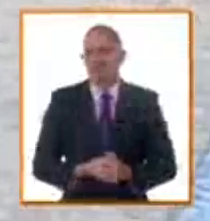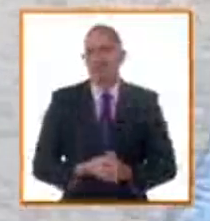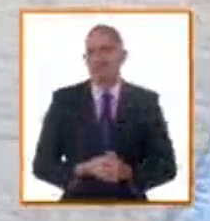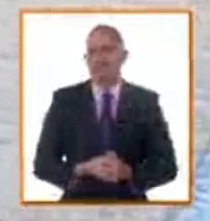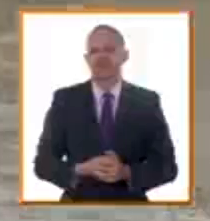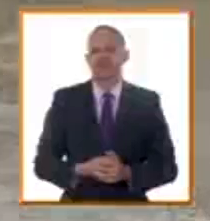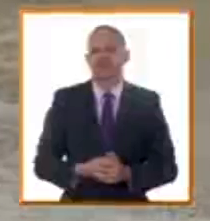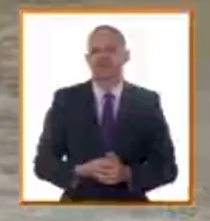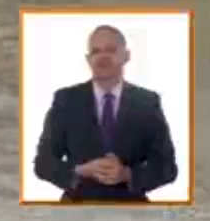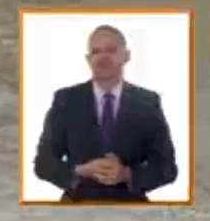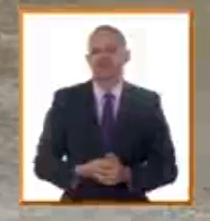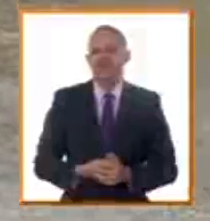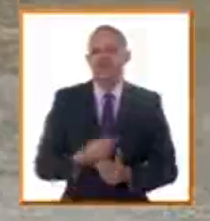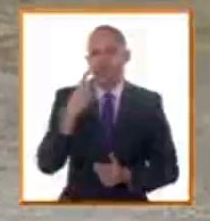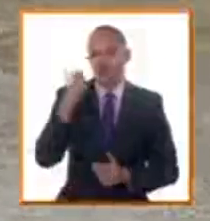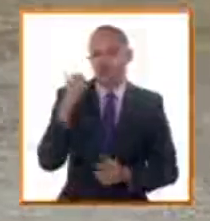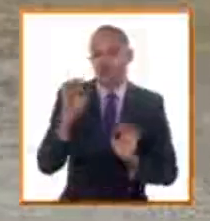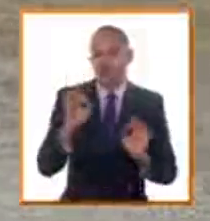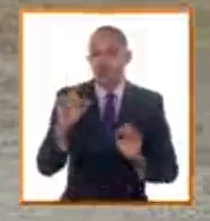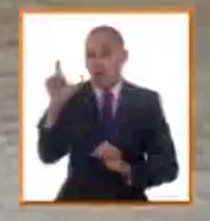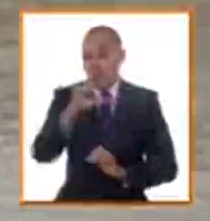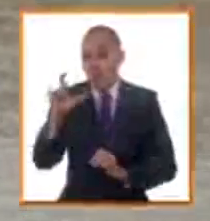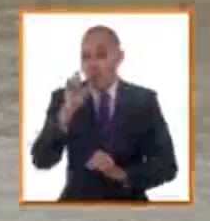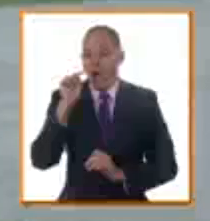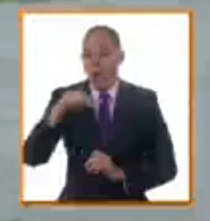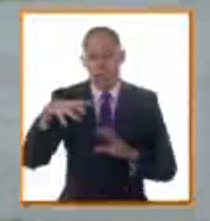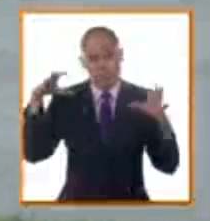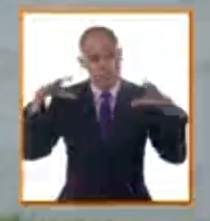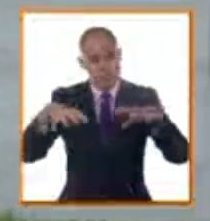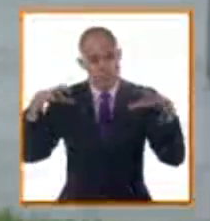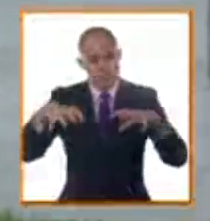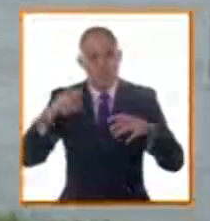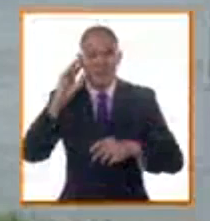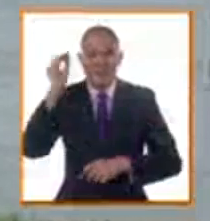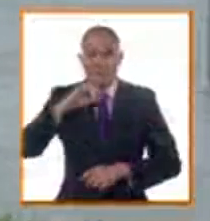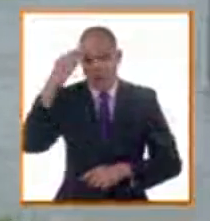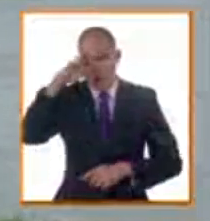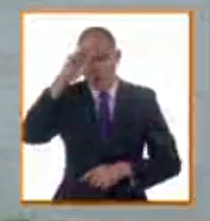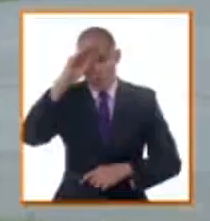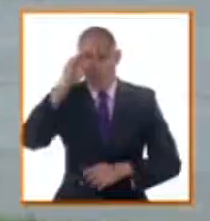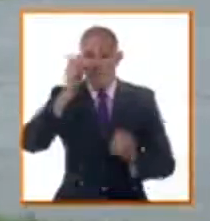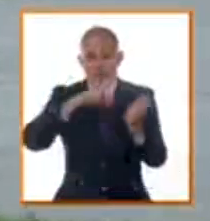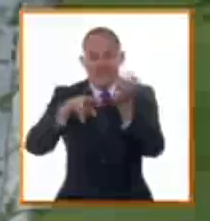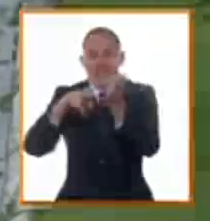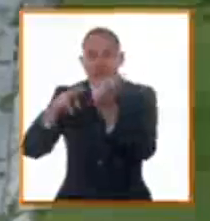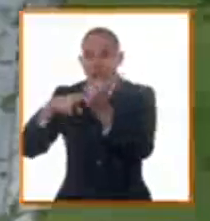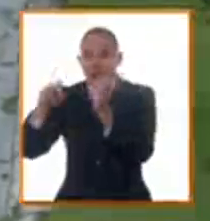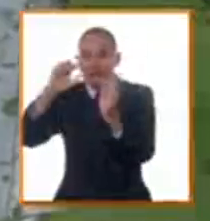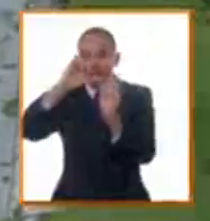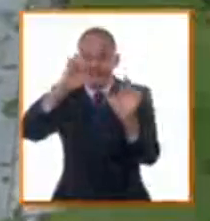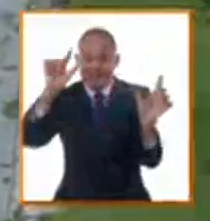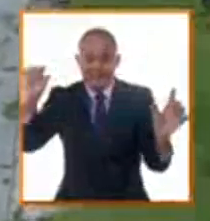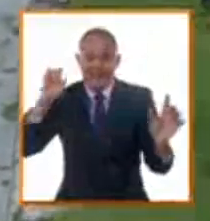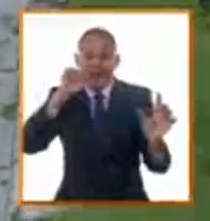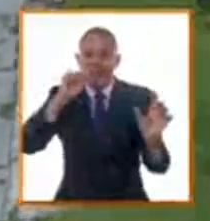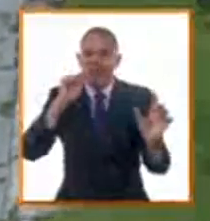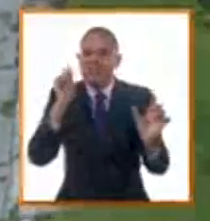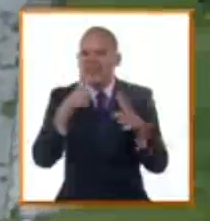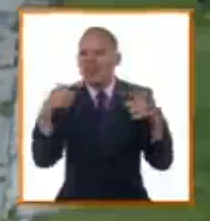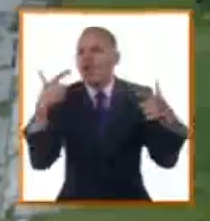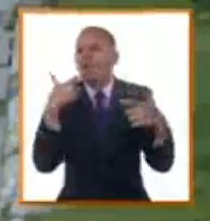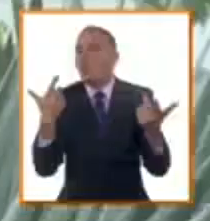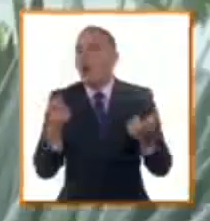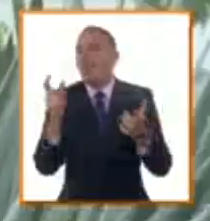En gran parte de la provincia de Camagüey, la de mayor extensión superficial del país, las lluvias de los últimos días de mayo y